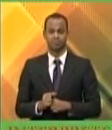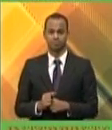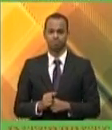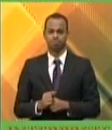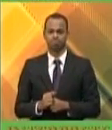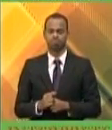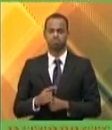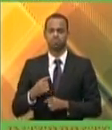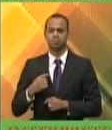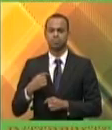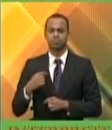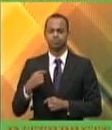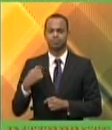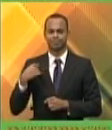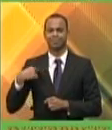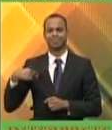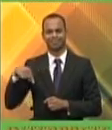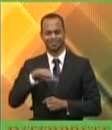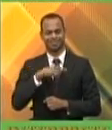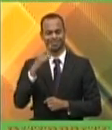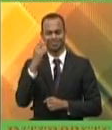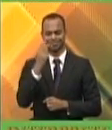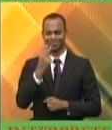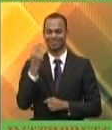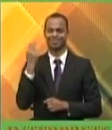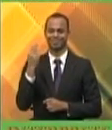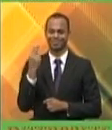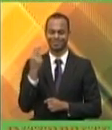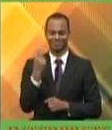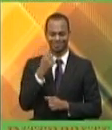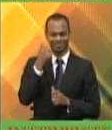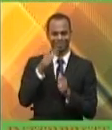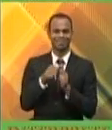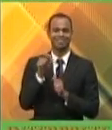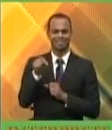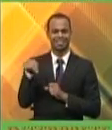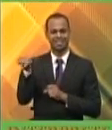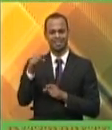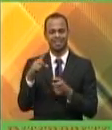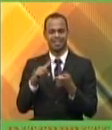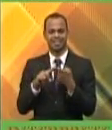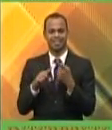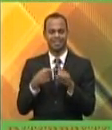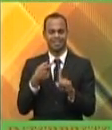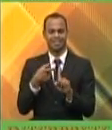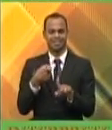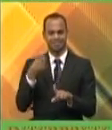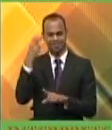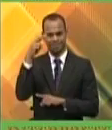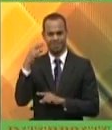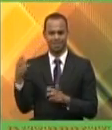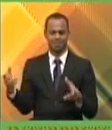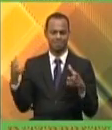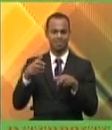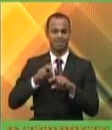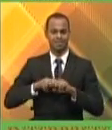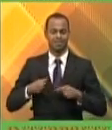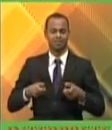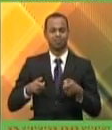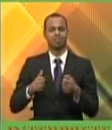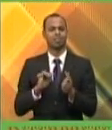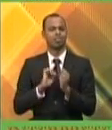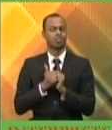creo que lo recordamos toda la presencia de aquellos compañeros y compañeras de mexico que vinieron a